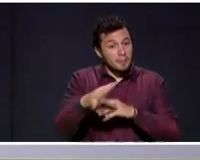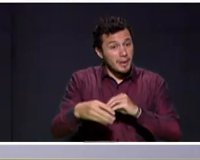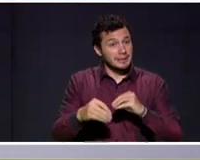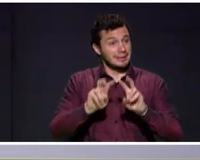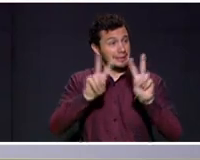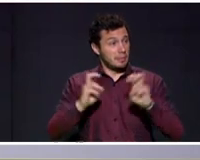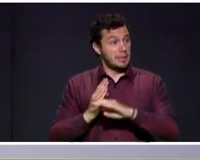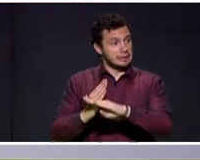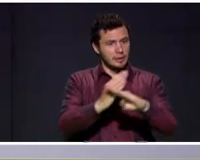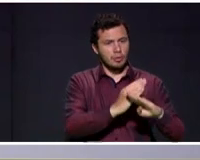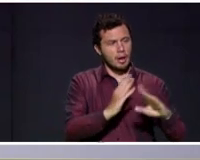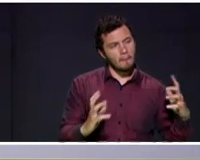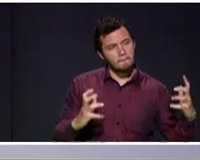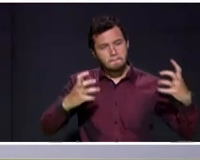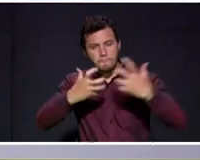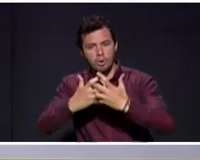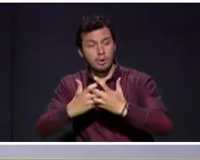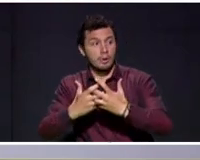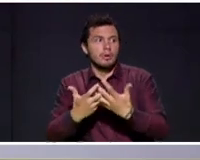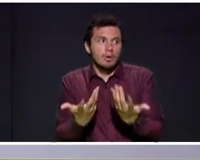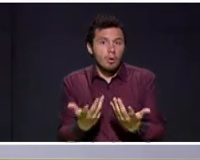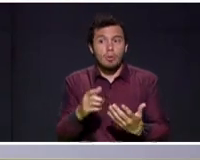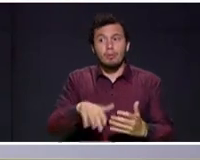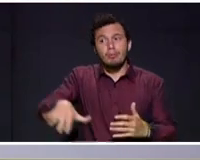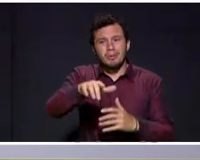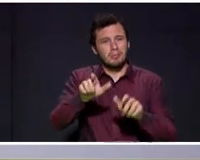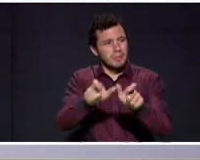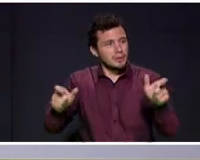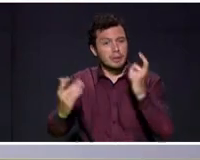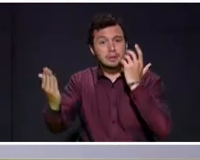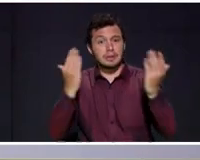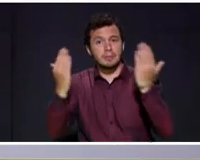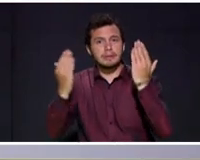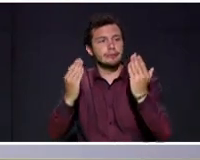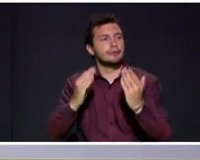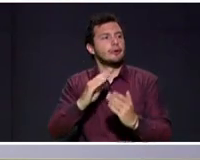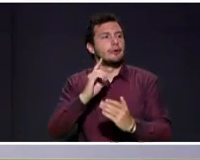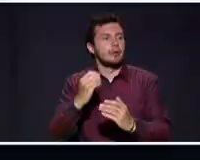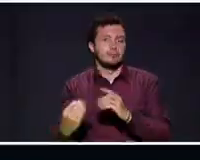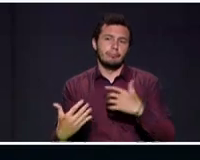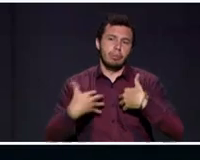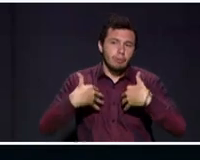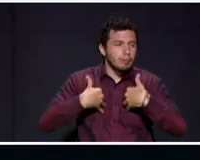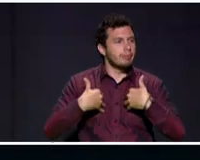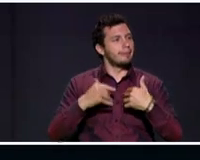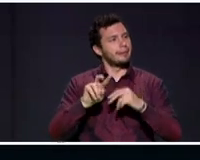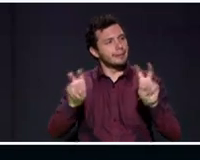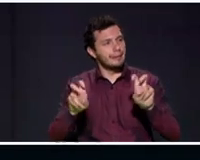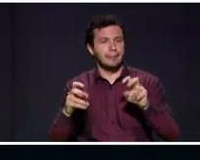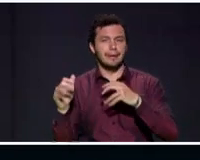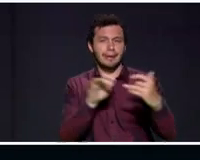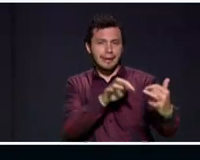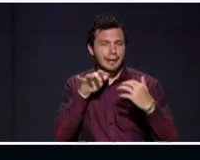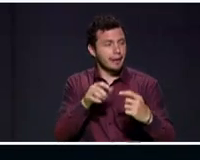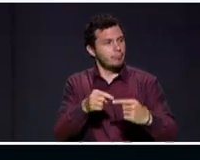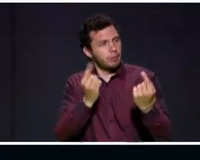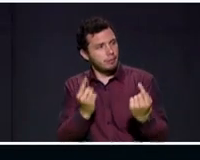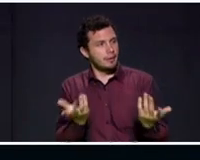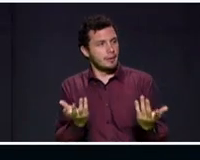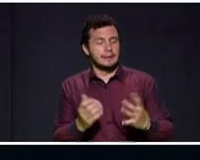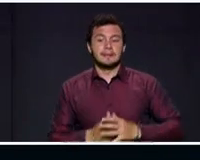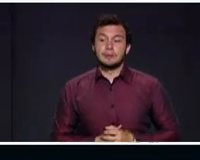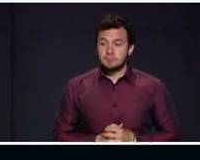seguridad porque finalmente son los campesinos los que terminan sufriendo todos los embates de la guerra y el conflicto el tema agrario pasa por una geografía difícil